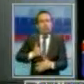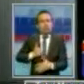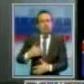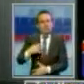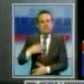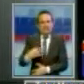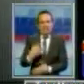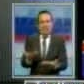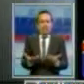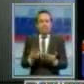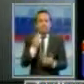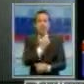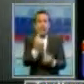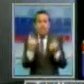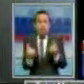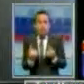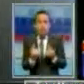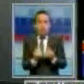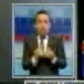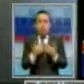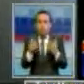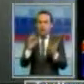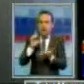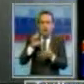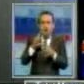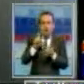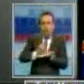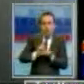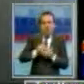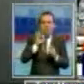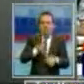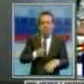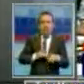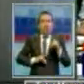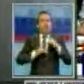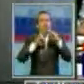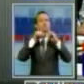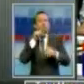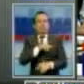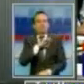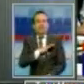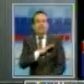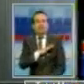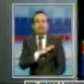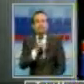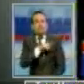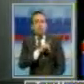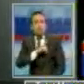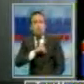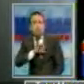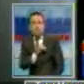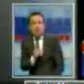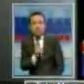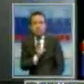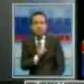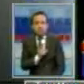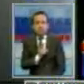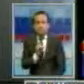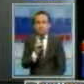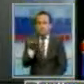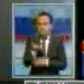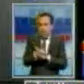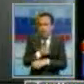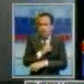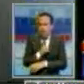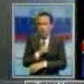porque cada uno, desde el lugar que nos toque, tenemos que construir Chile. ¿Y usted la directiva de la UDI, no? No, así cerrado. No, ¿y si no se lo piden? No